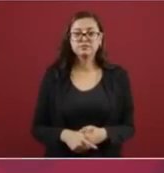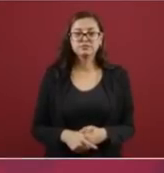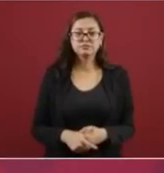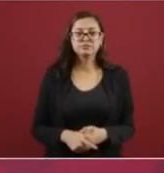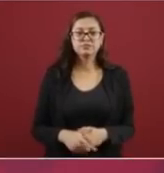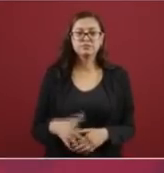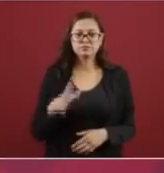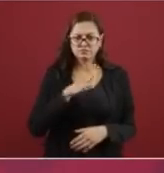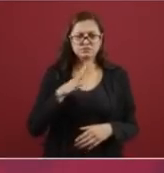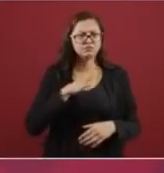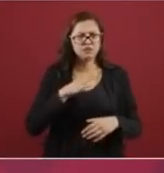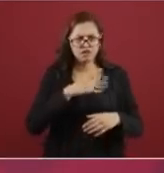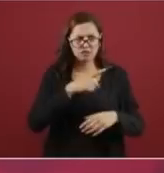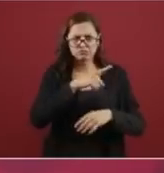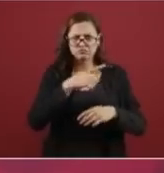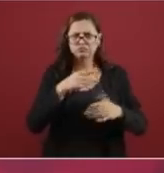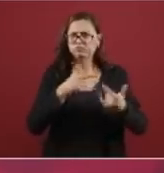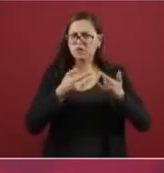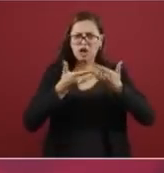cauces,